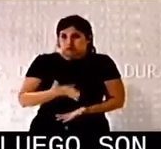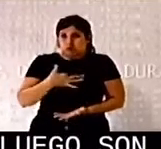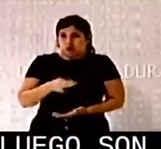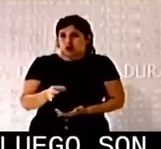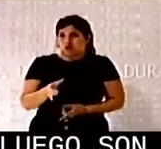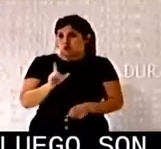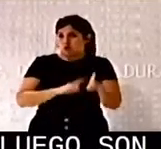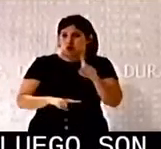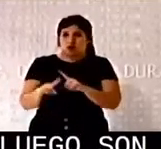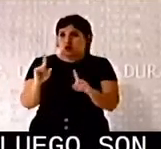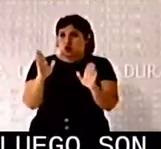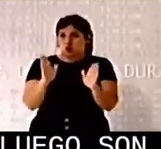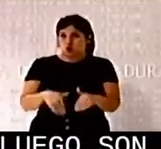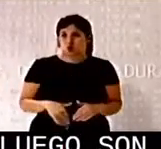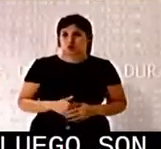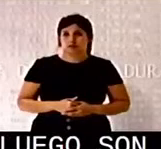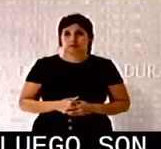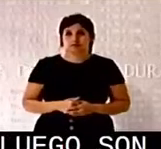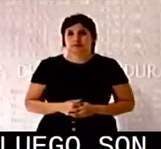problemas.